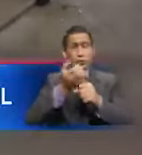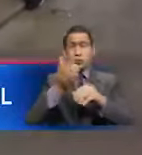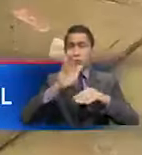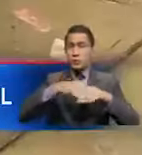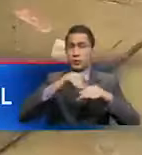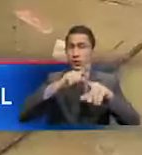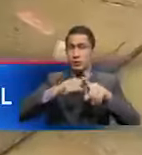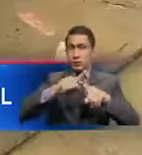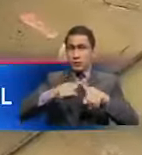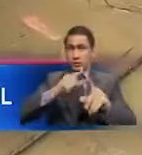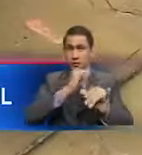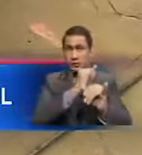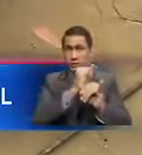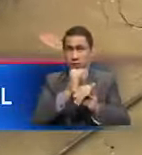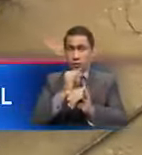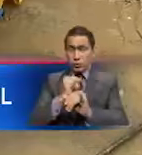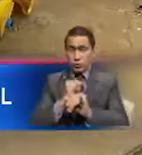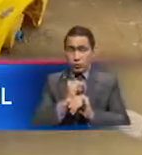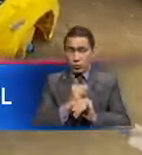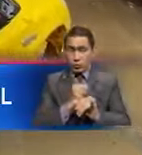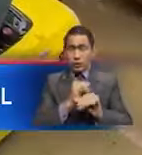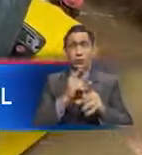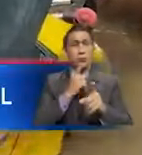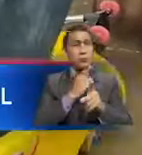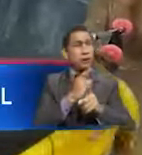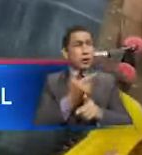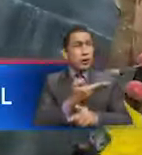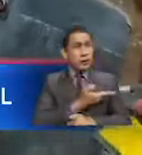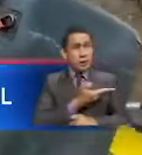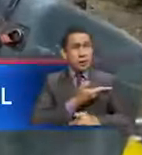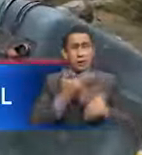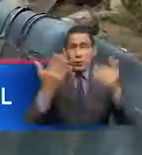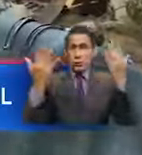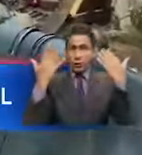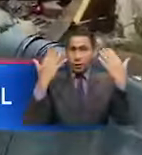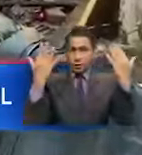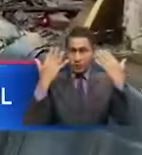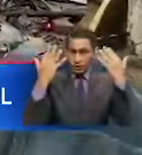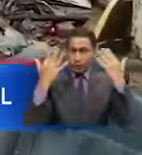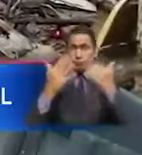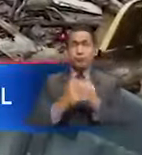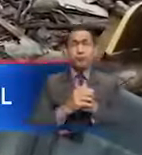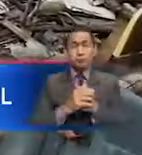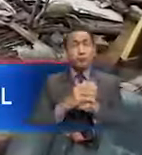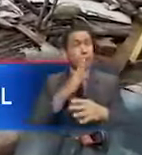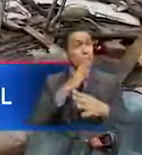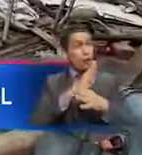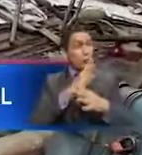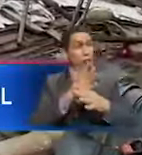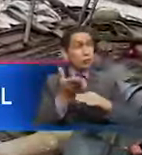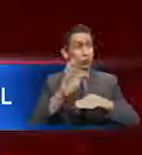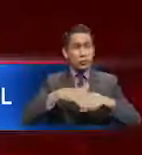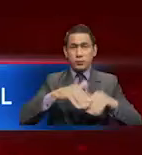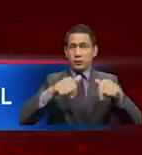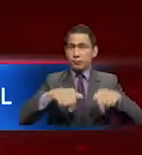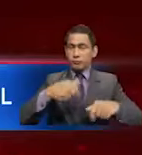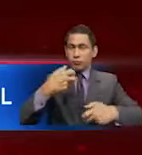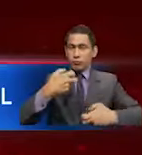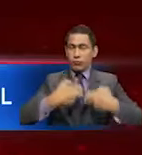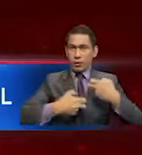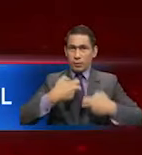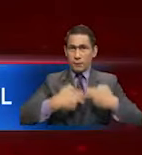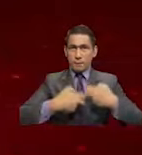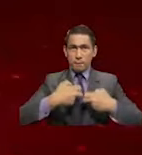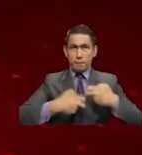y también, por supuesto, el alcalde de Guayaquil, Aquiles Álvarez, se pronunció a través de su cuenta